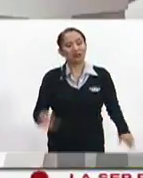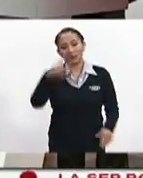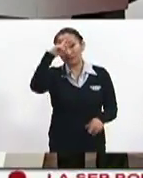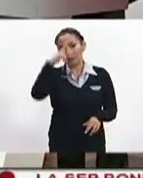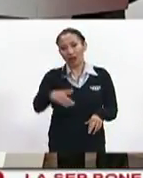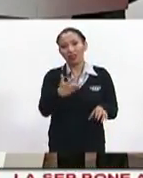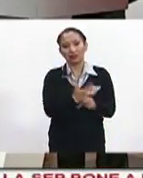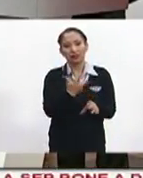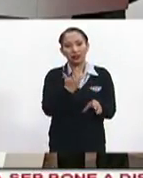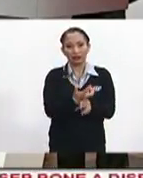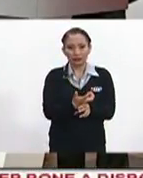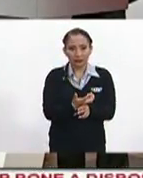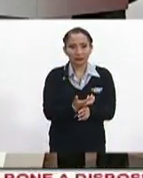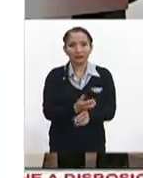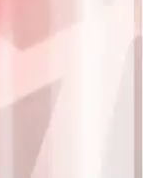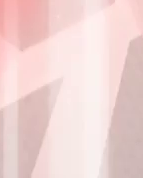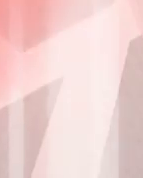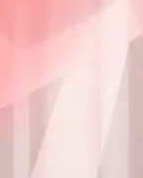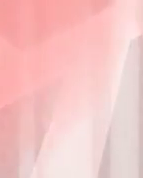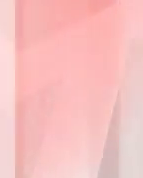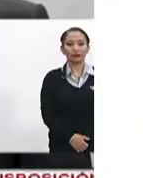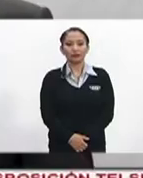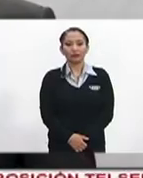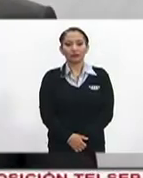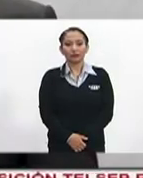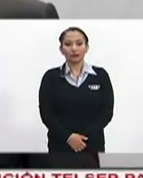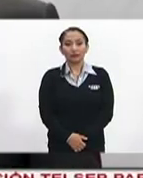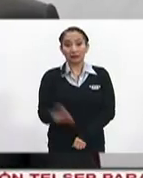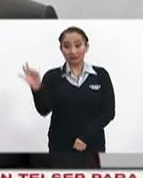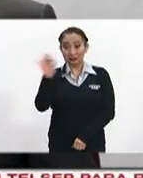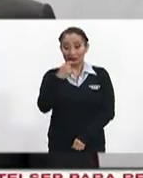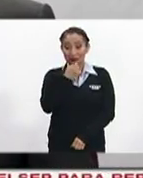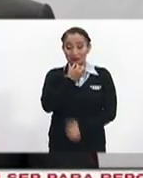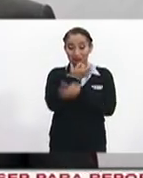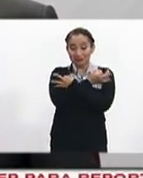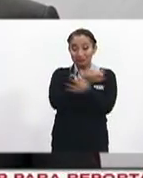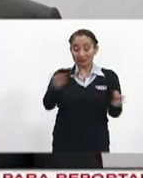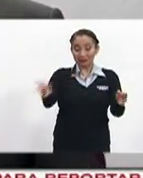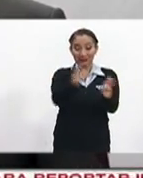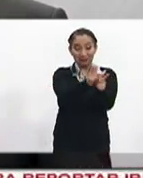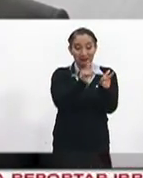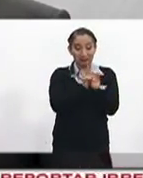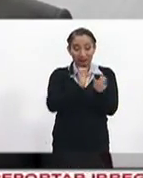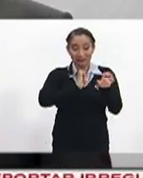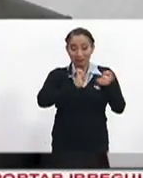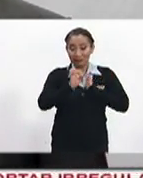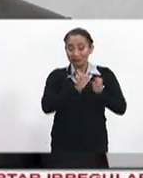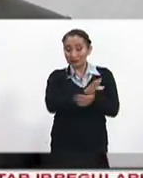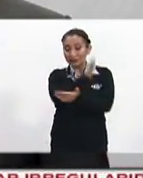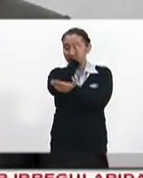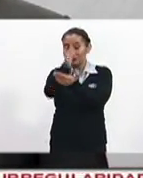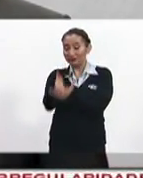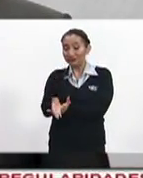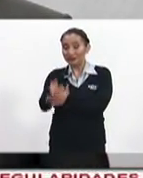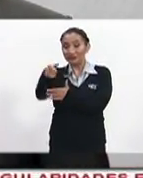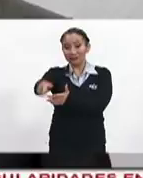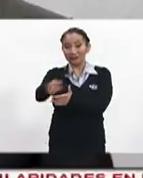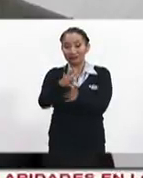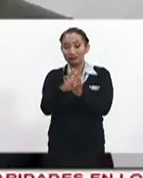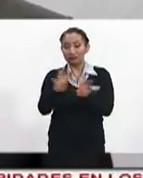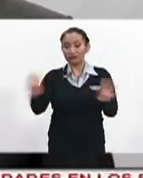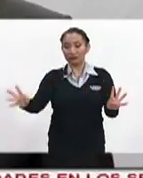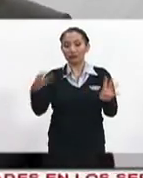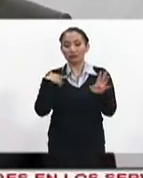entre México y los Estados Unidos. Si el anuncio del despliegue de la Guardia Nacional se tradujera en